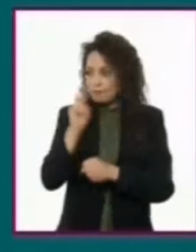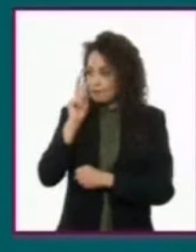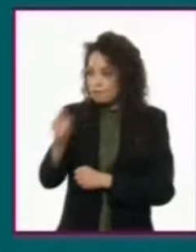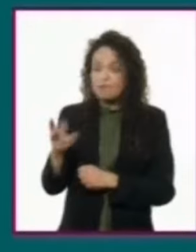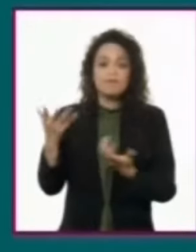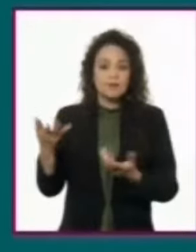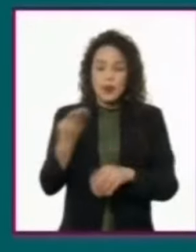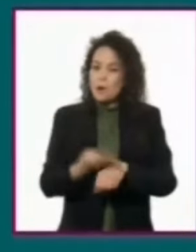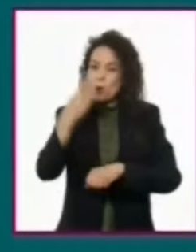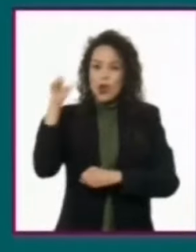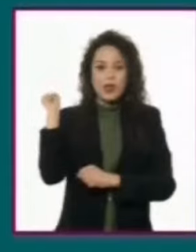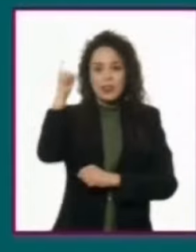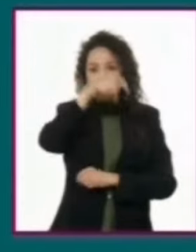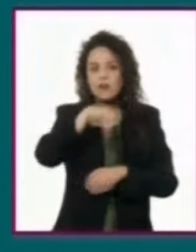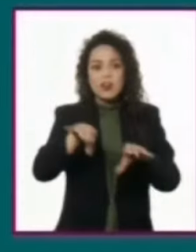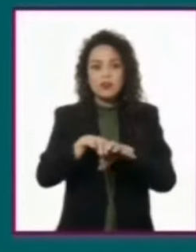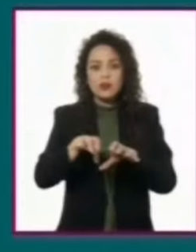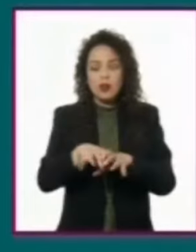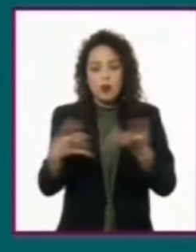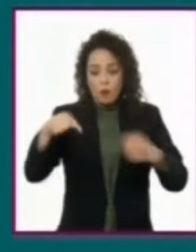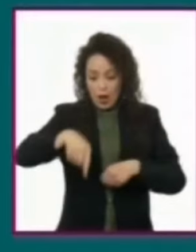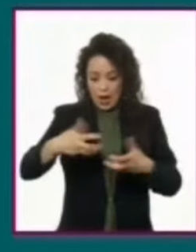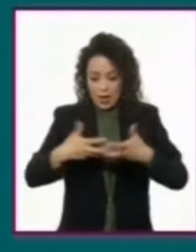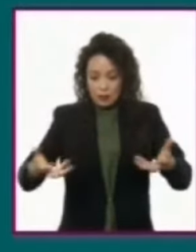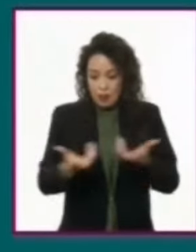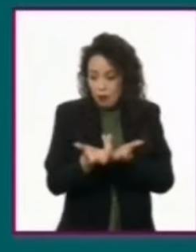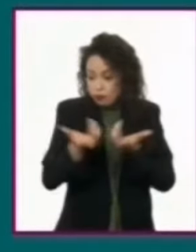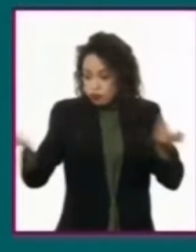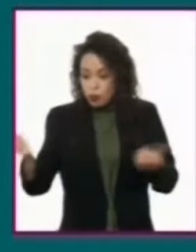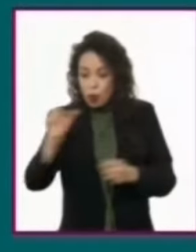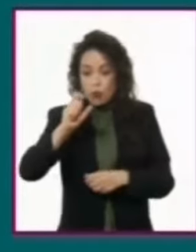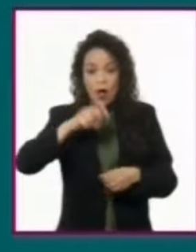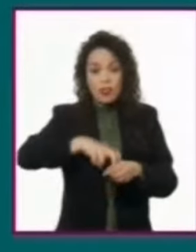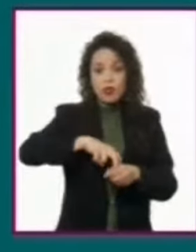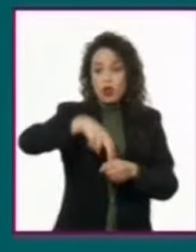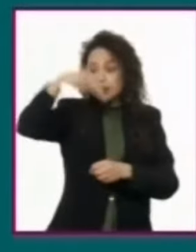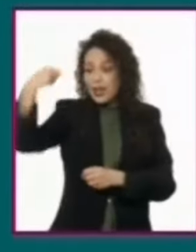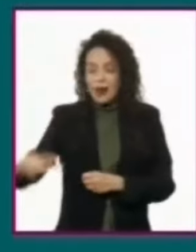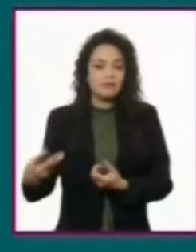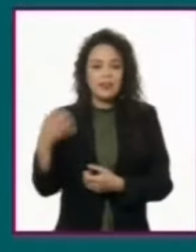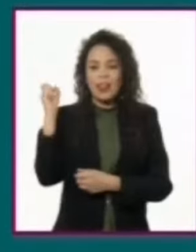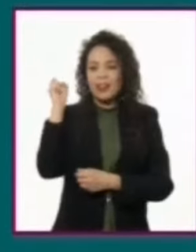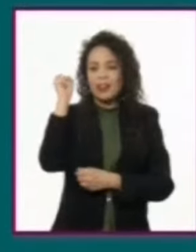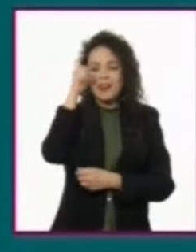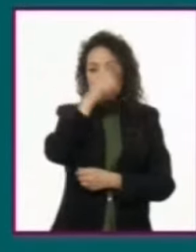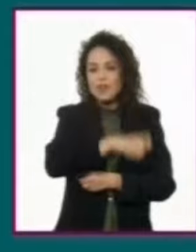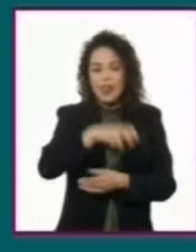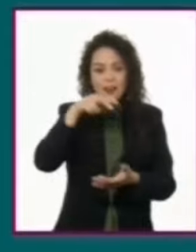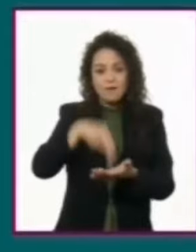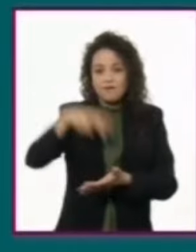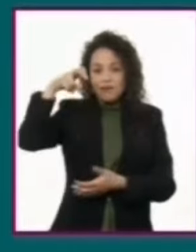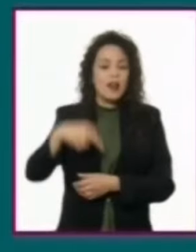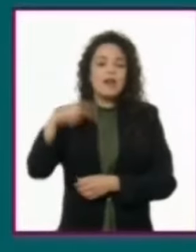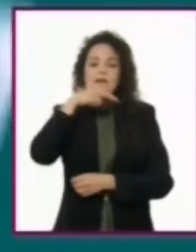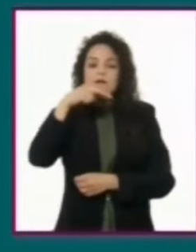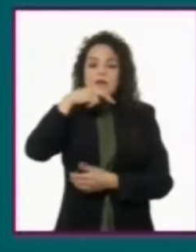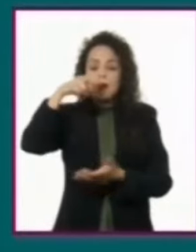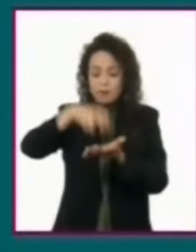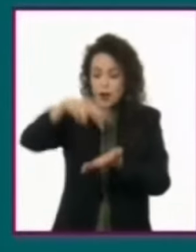muy difícil separarnos de la Tierra en cuanto saltamos. Regresamos casi de manera inmediata a